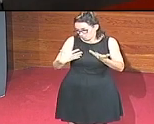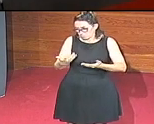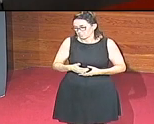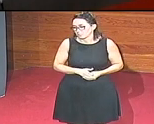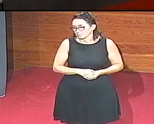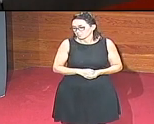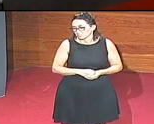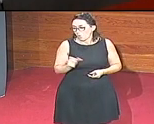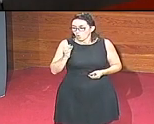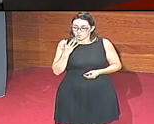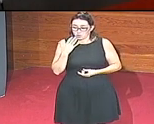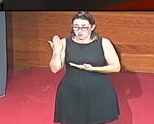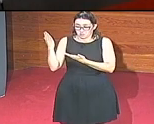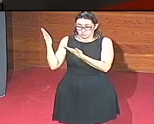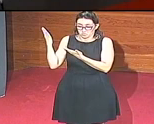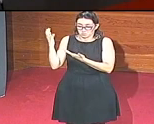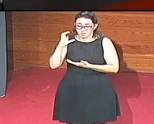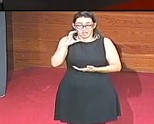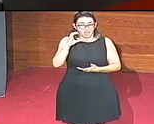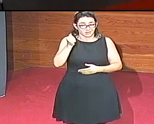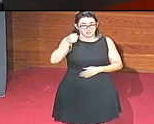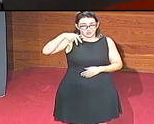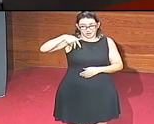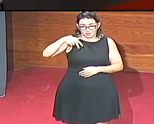o como era la estación de canfranc